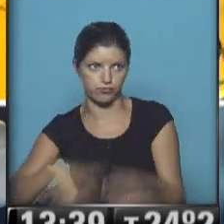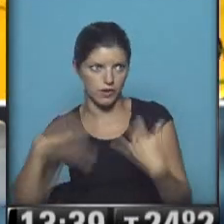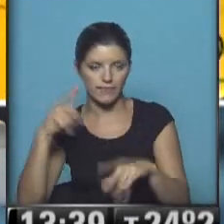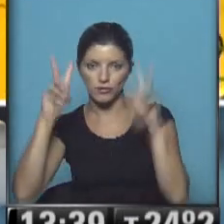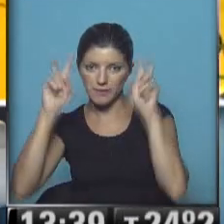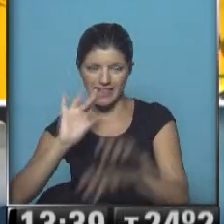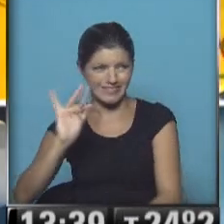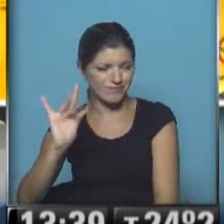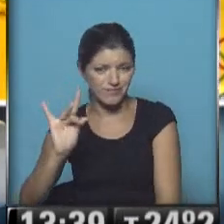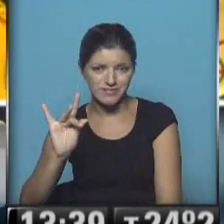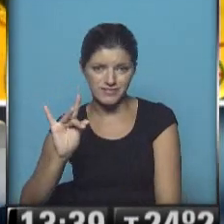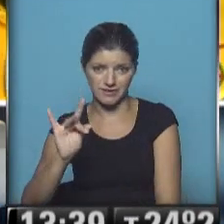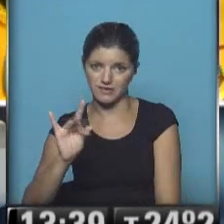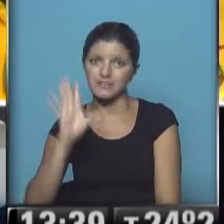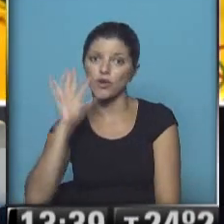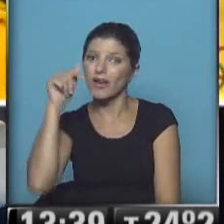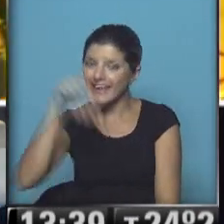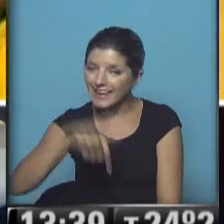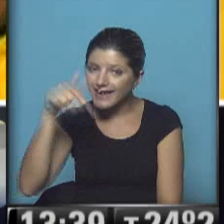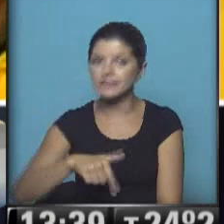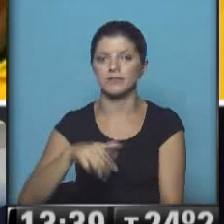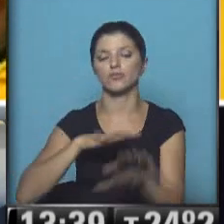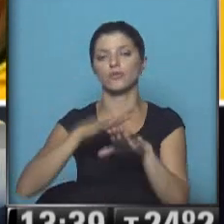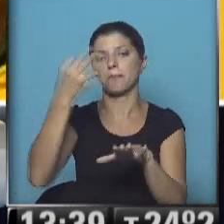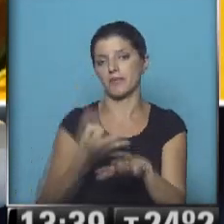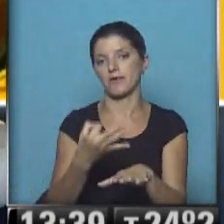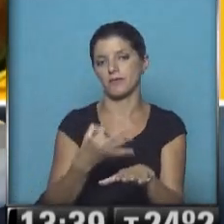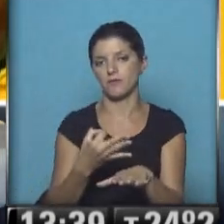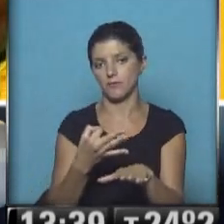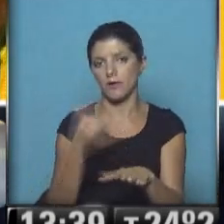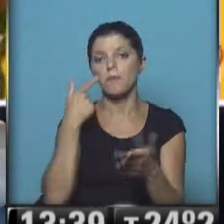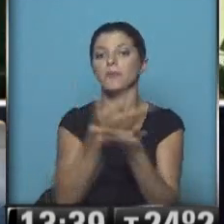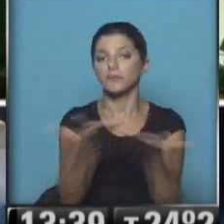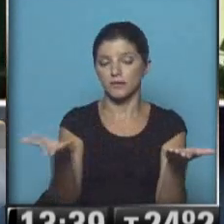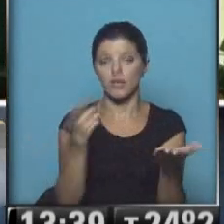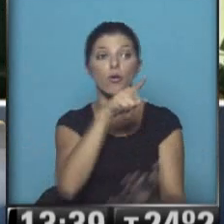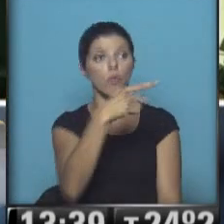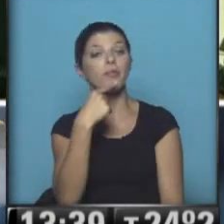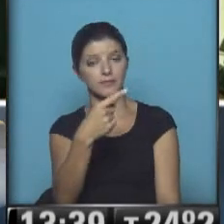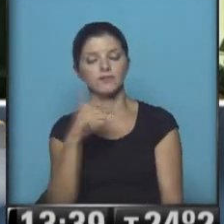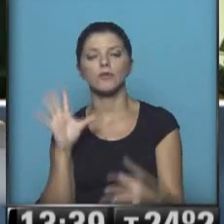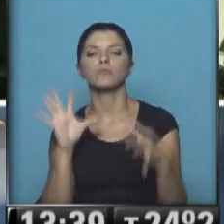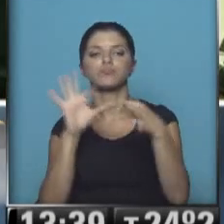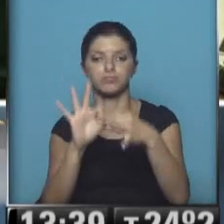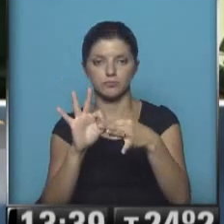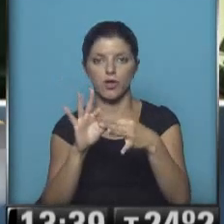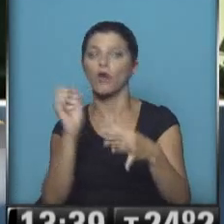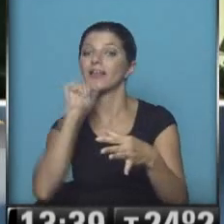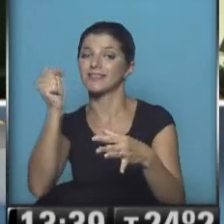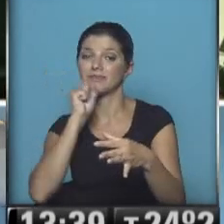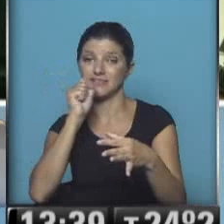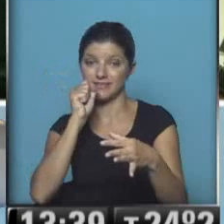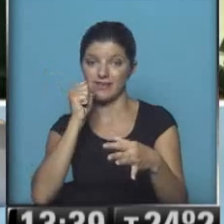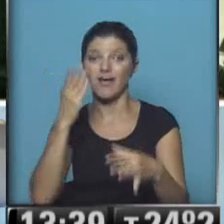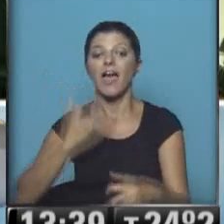desafíos muy grandes que presenta esta esta realidad actual un poco lo como bien decís lo relacionamos con la entrevista fe